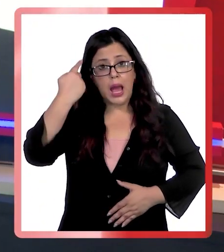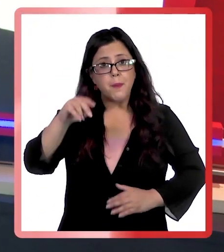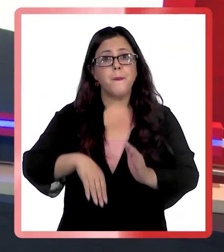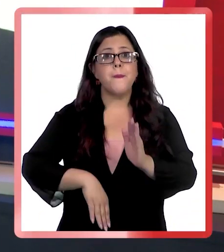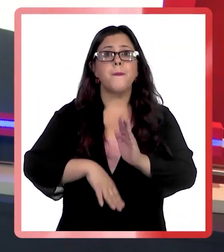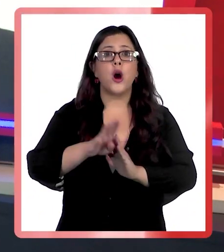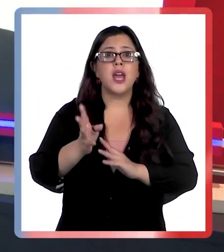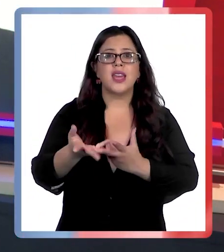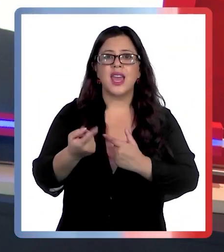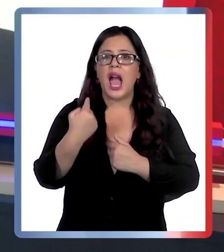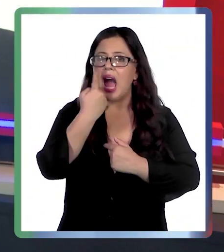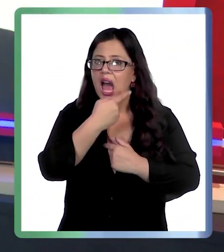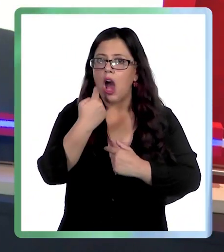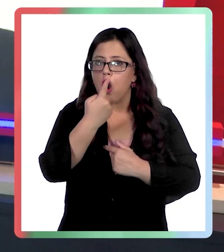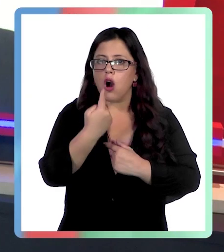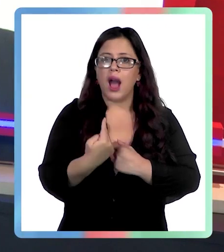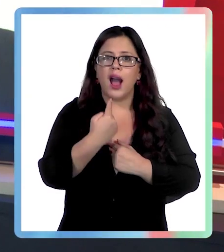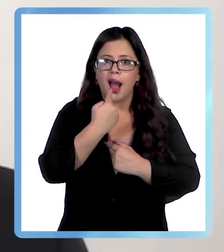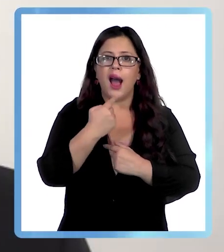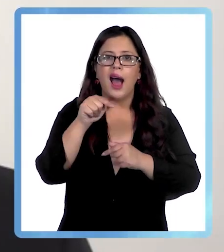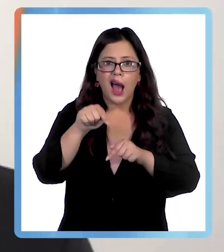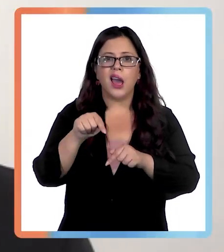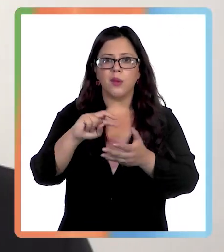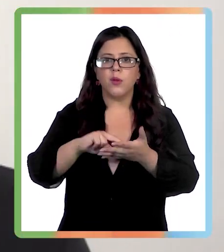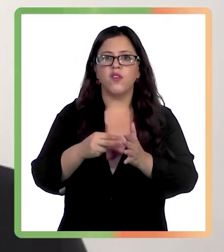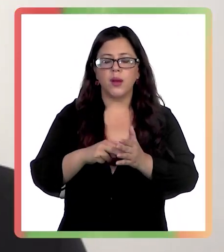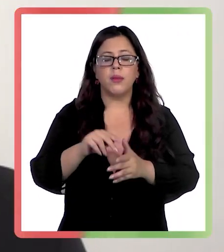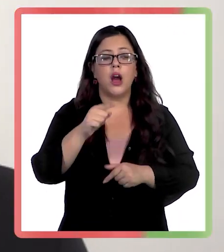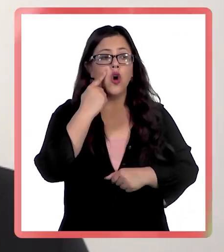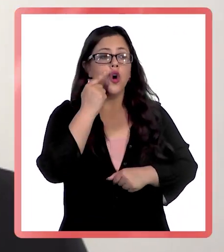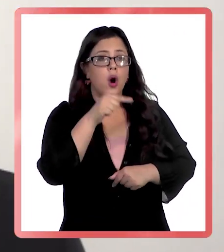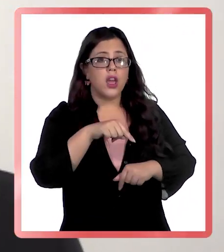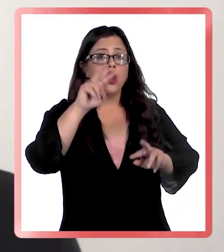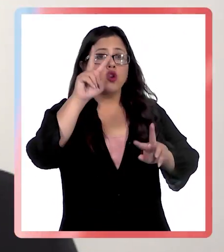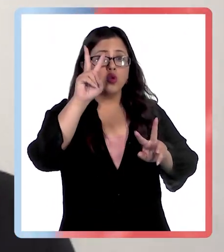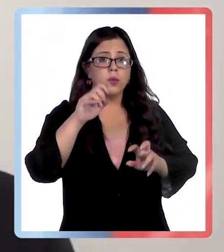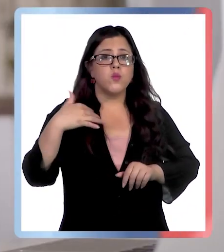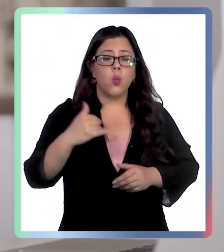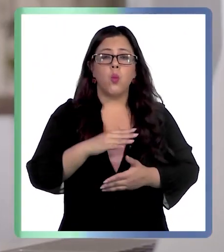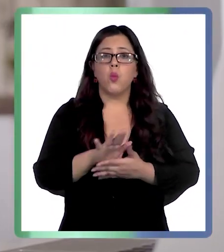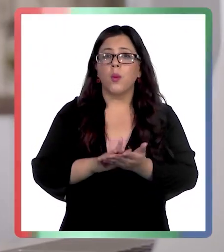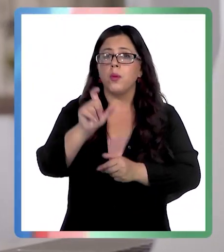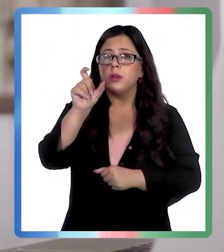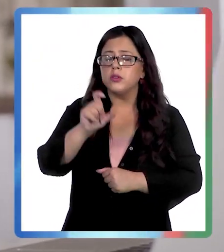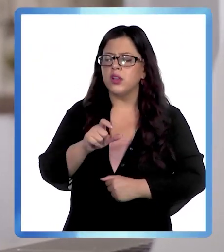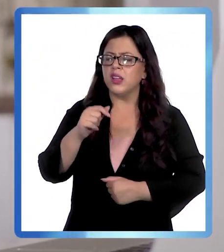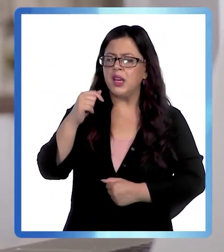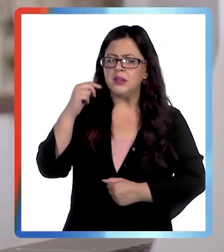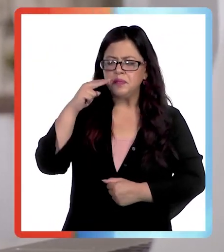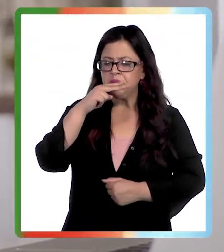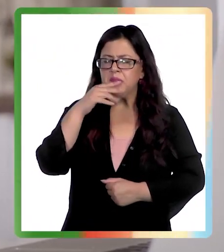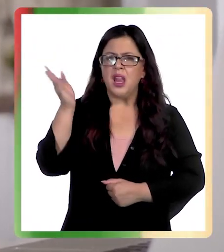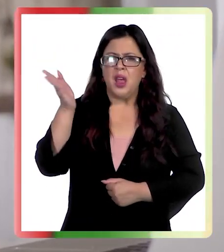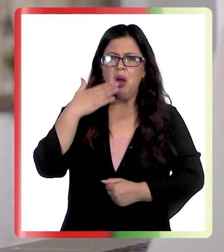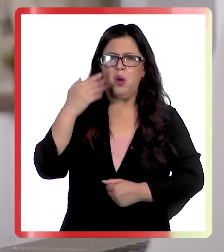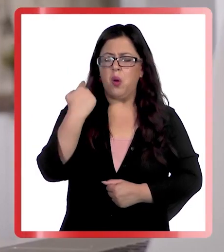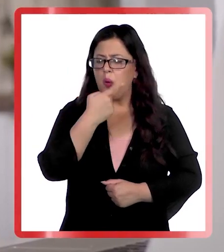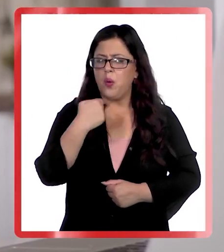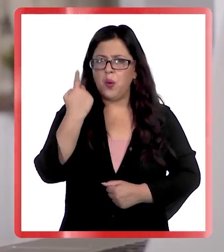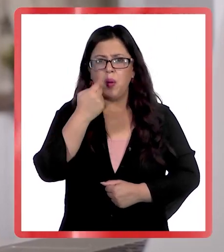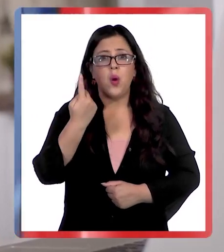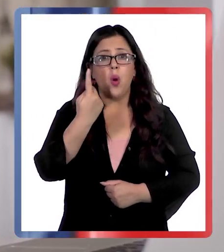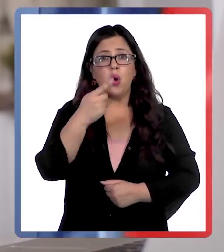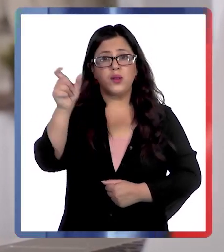los casos es un problema al interior de la boca Mira hay un tema bastante oculto Ah si una persona tiene mal aliento es muy raro